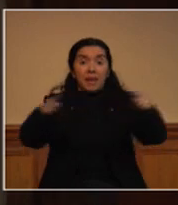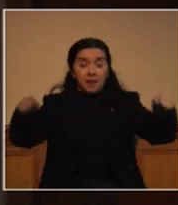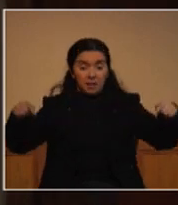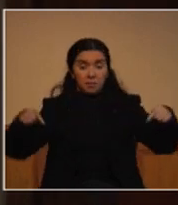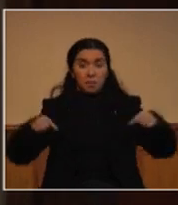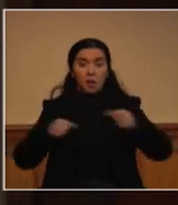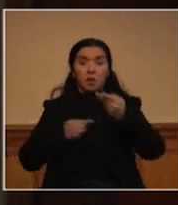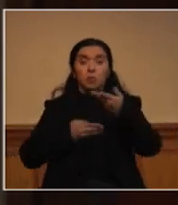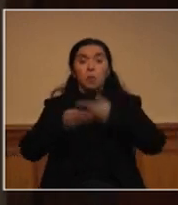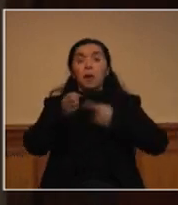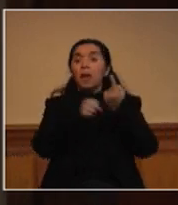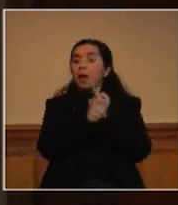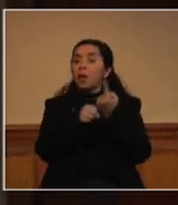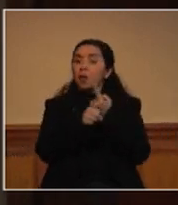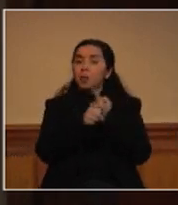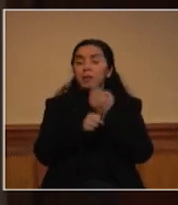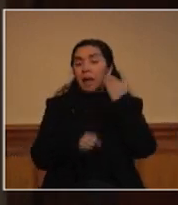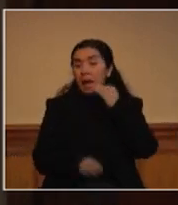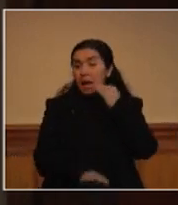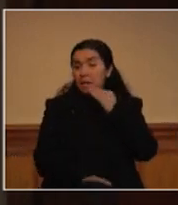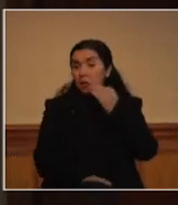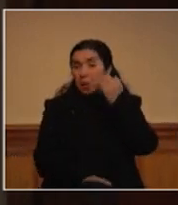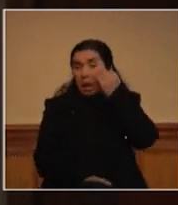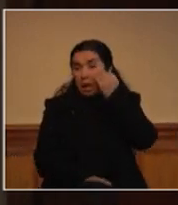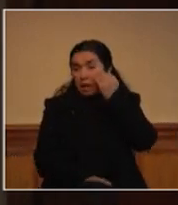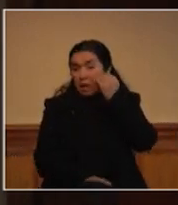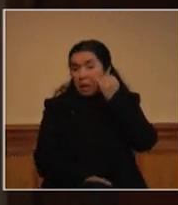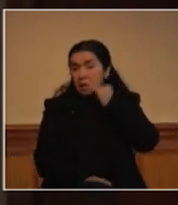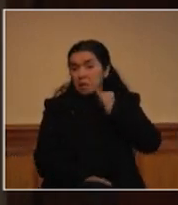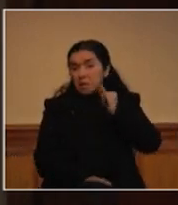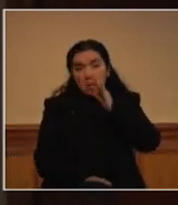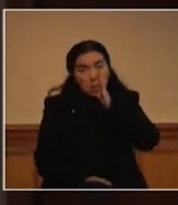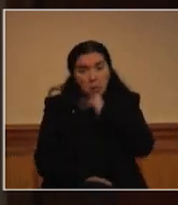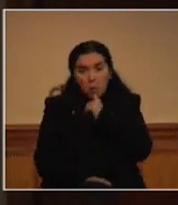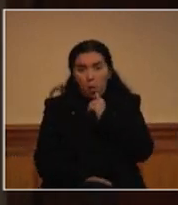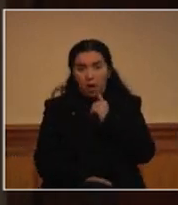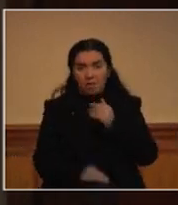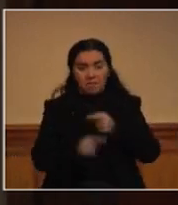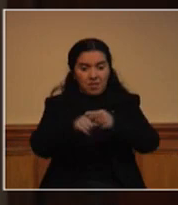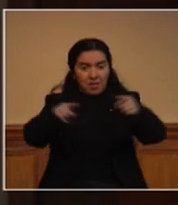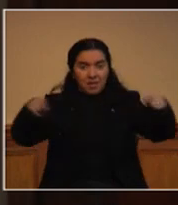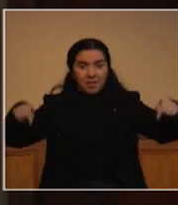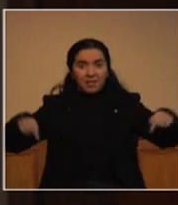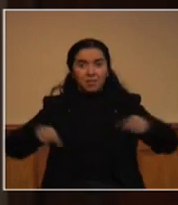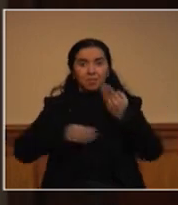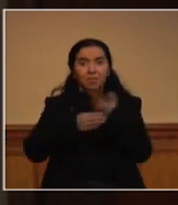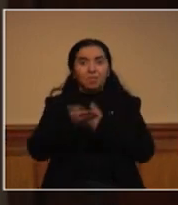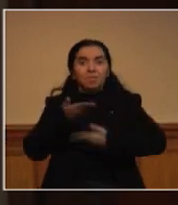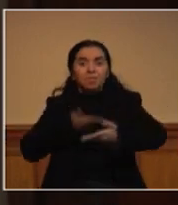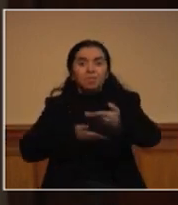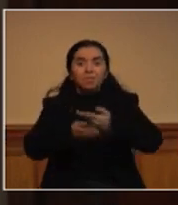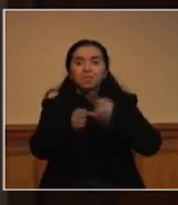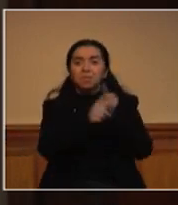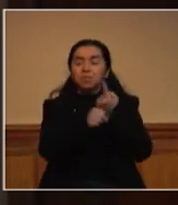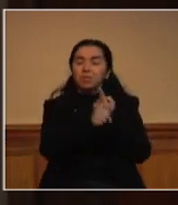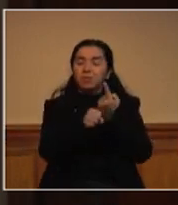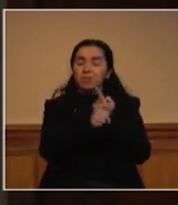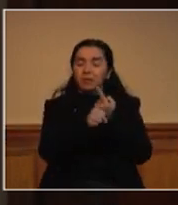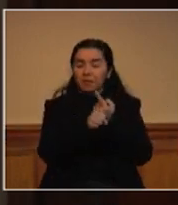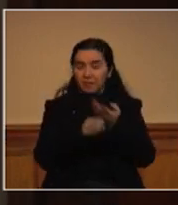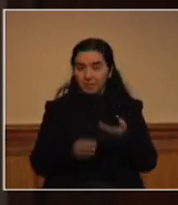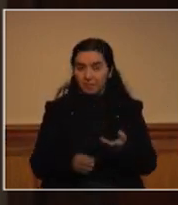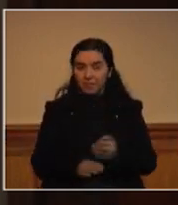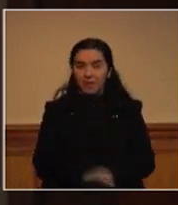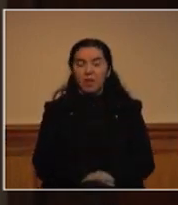conversación a niños que usualmente no tienen ese espacio de conversación. Y cuando hablo de espacio de conversación, estoy hablando